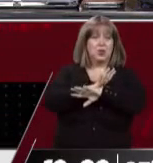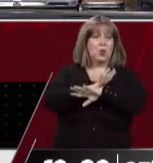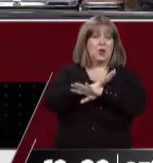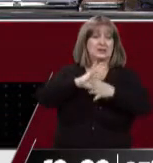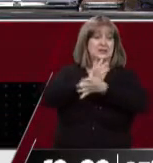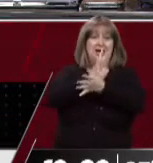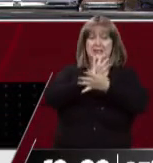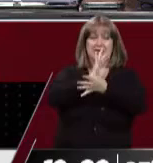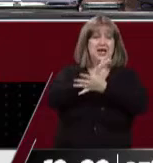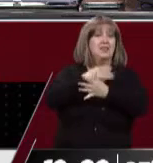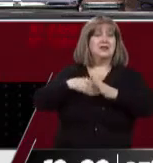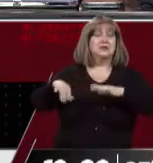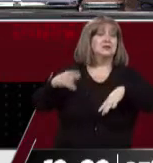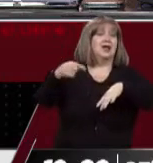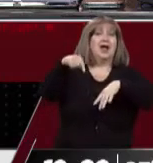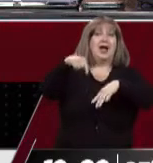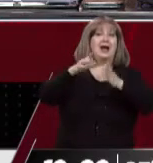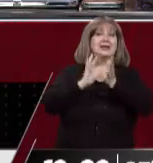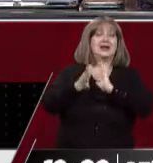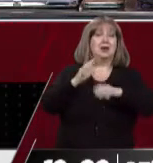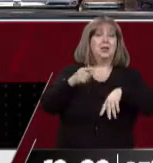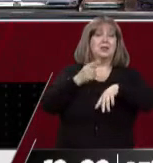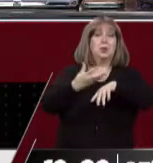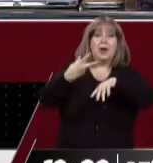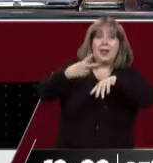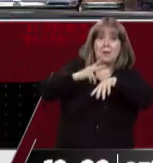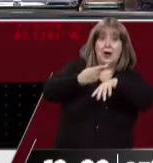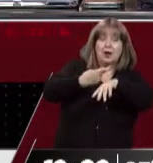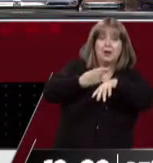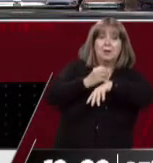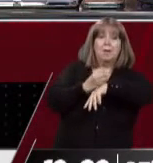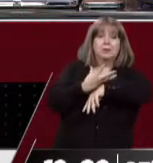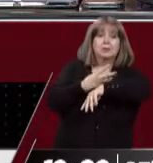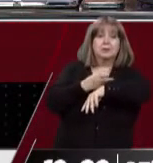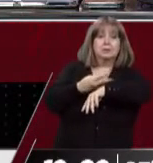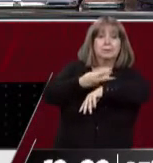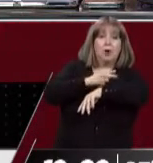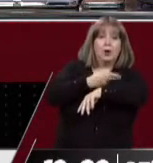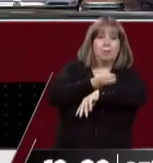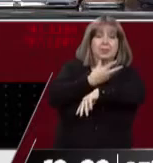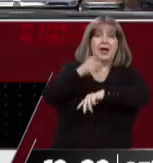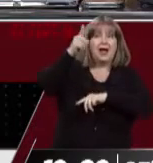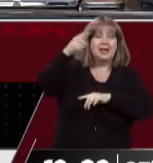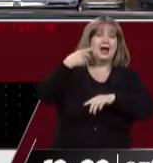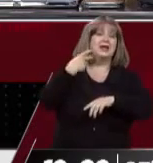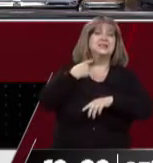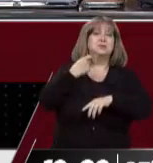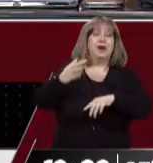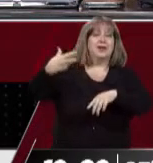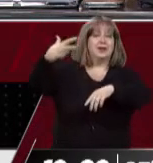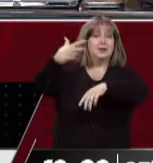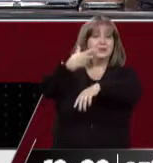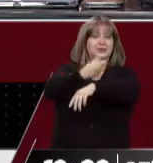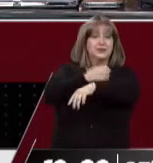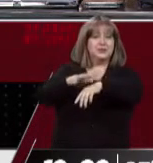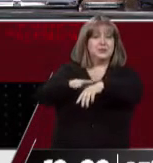vaya destruyendo a medida que se vayan creando. Así que ese es nuestro objetivo, a eso apuntamos, y es lo que Beni más